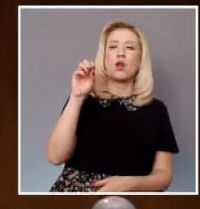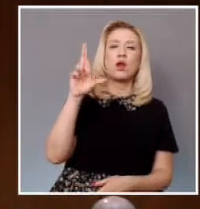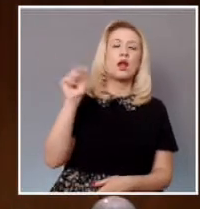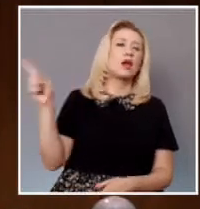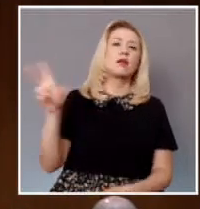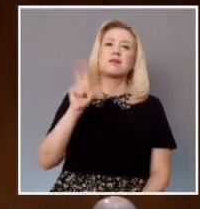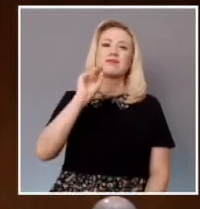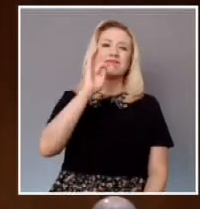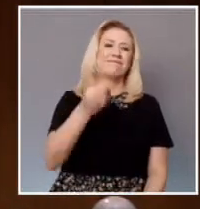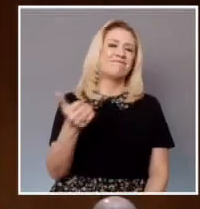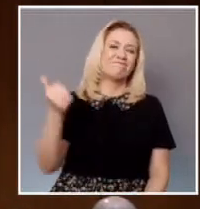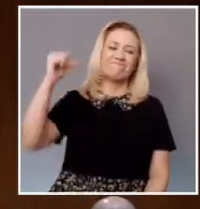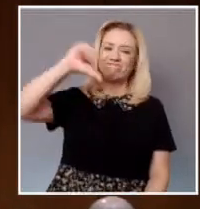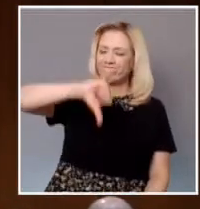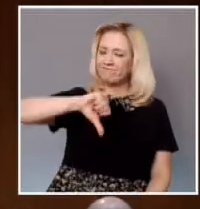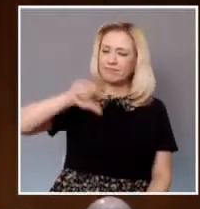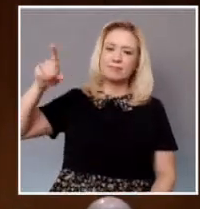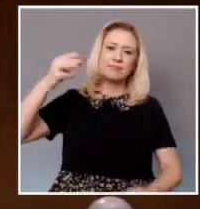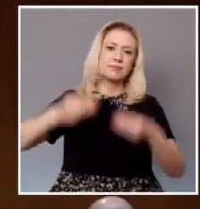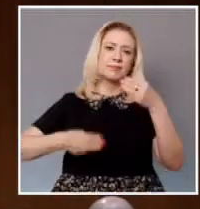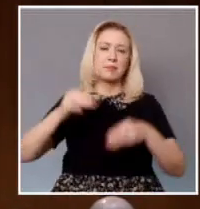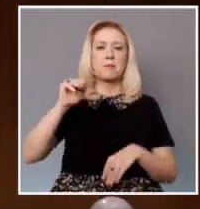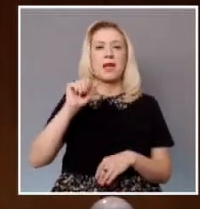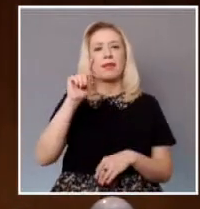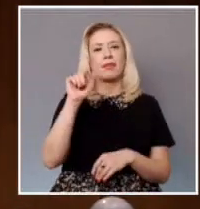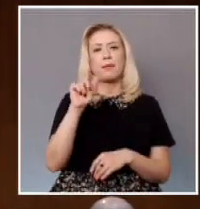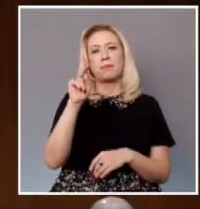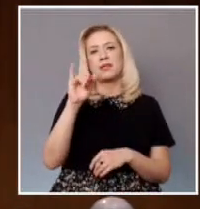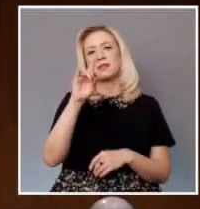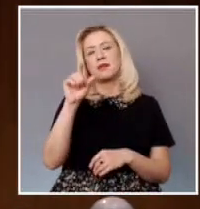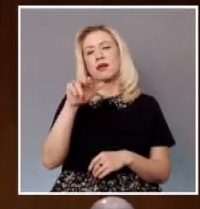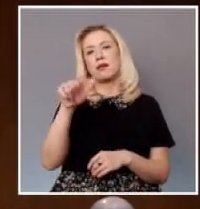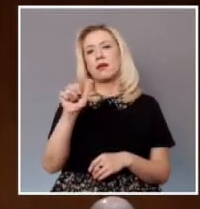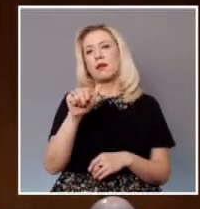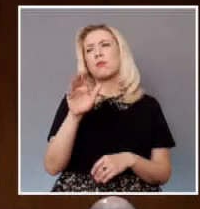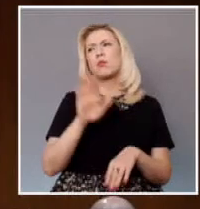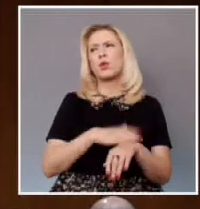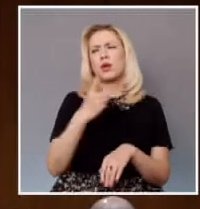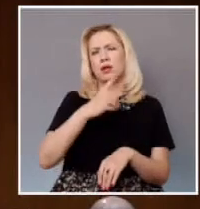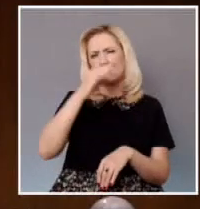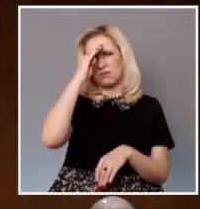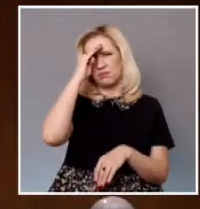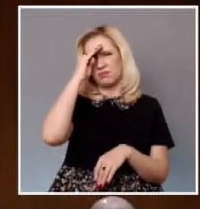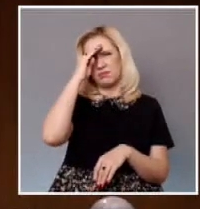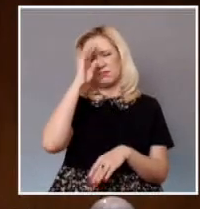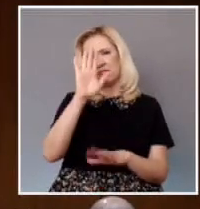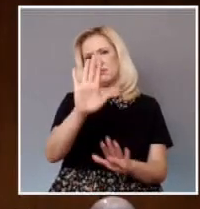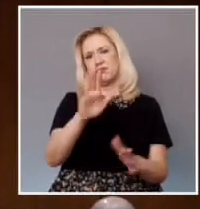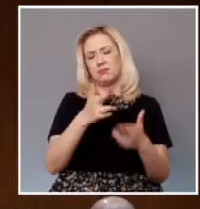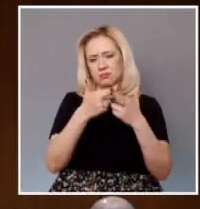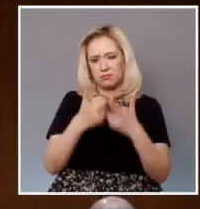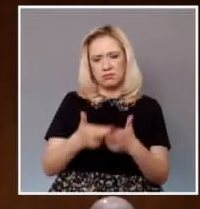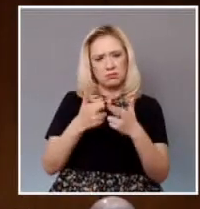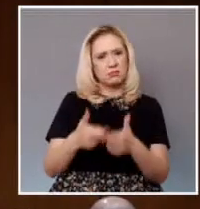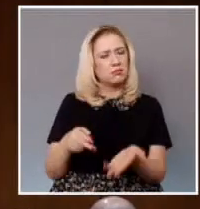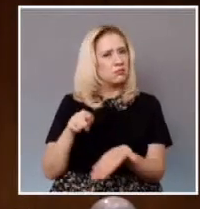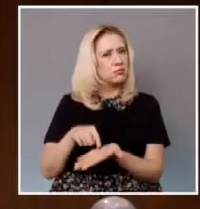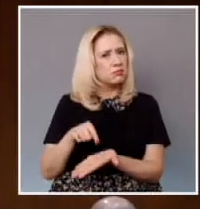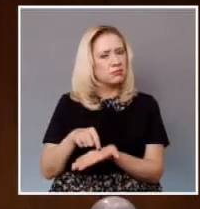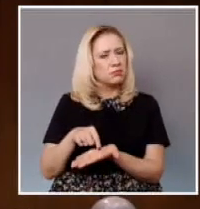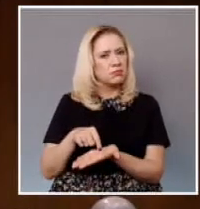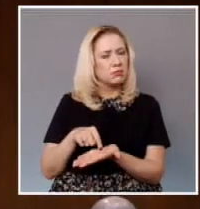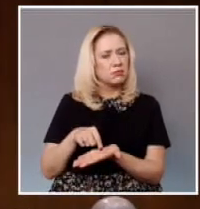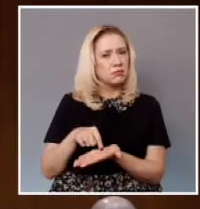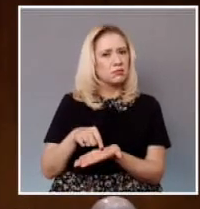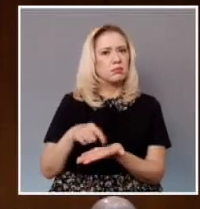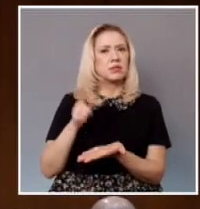del magistrado Felipe de la Mata Pizaña al considerar que se desnaturaliza la figura del remanente, que es el recurso que sobra después del cierre